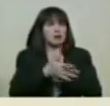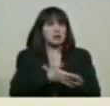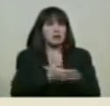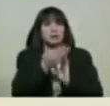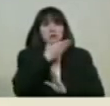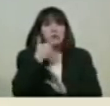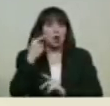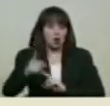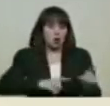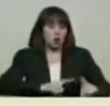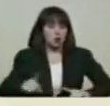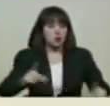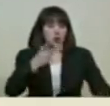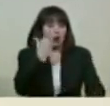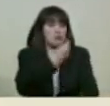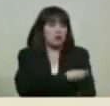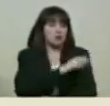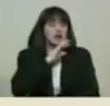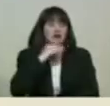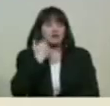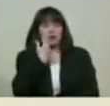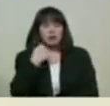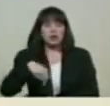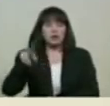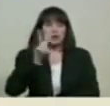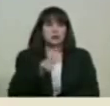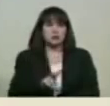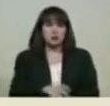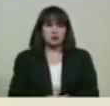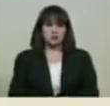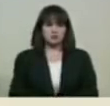el control epidemiológico en Venezuela.